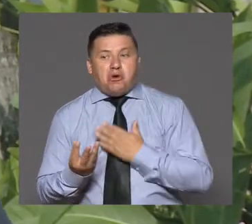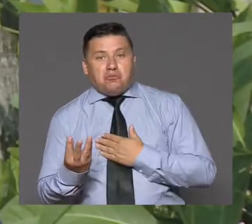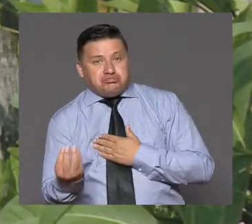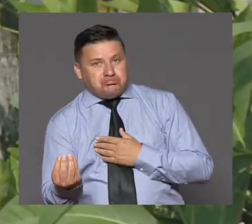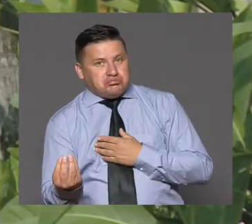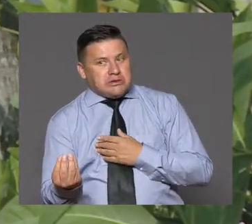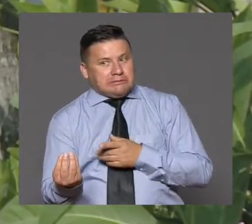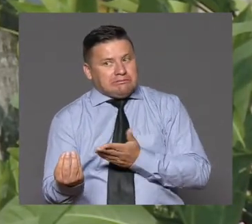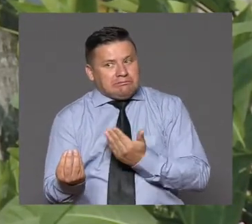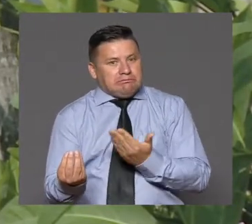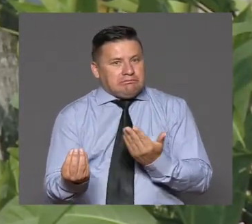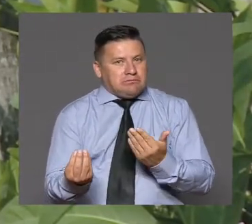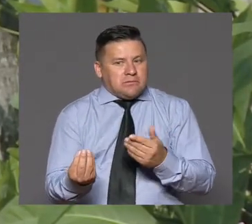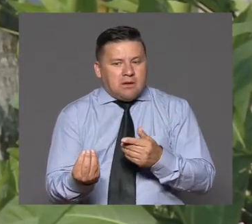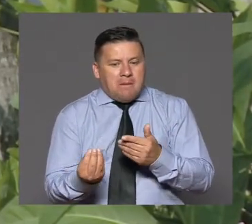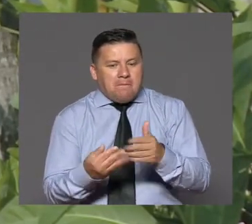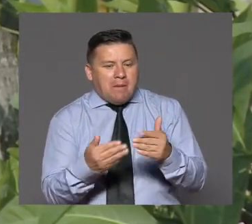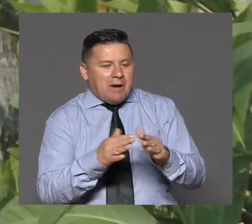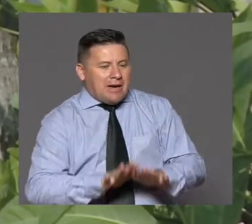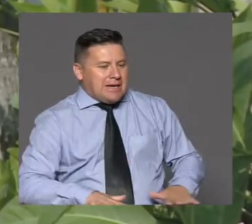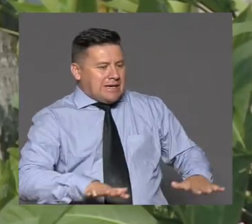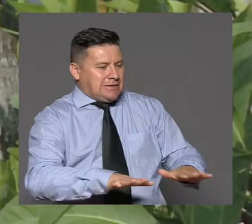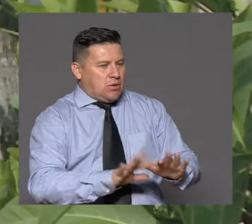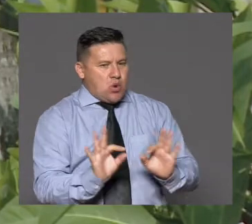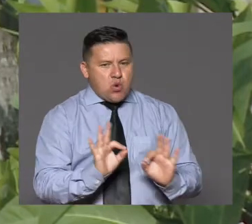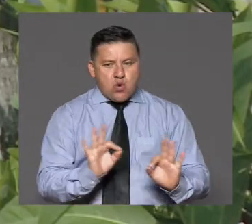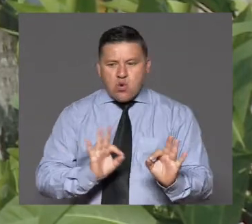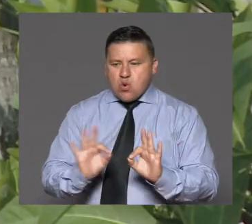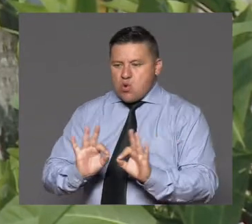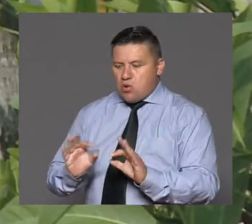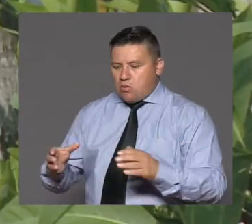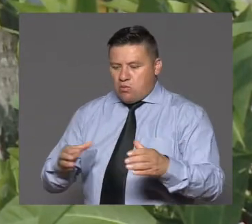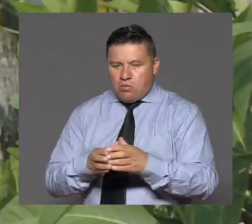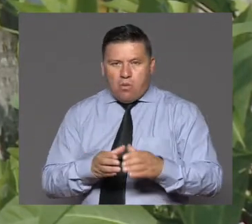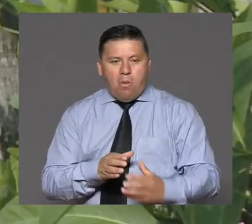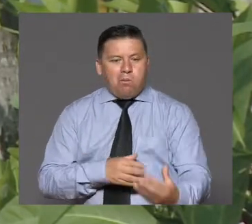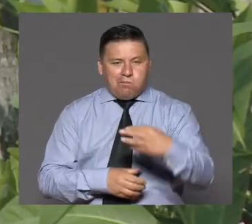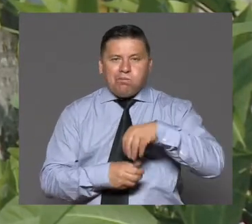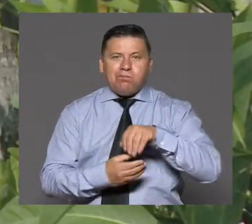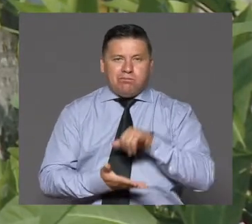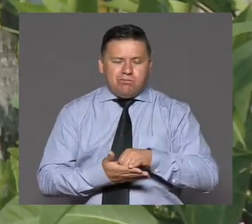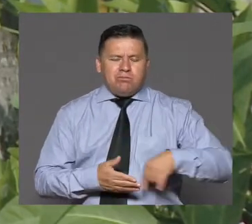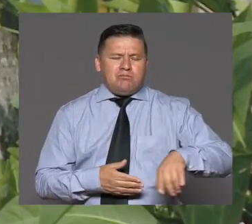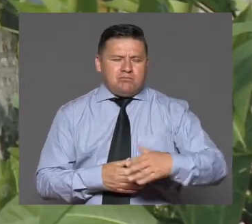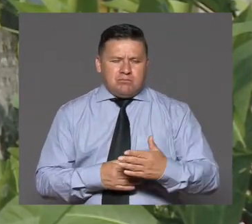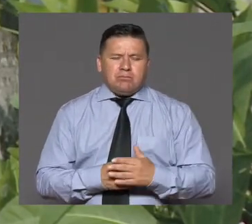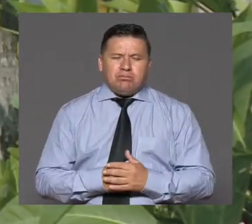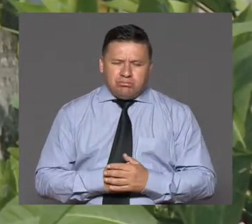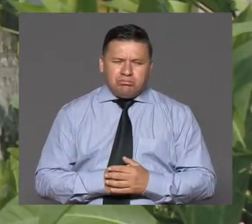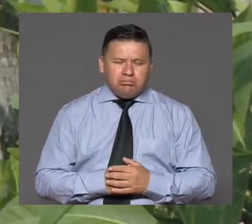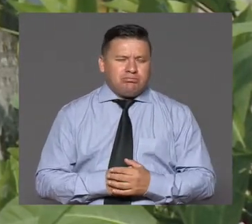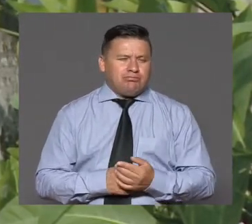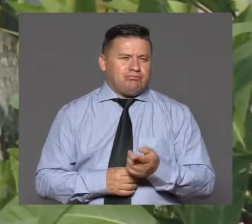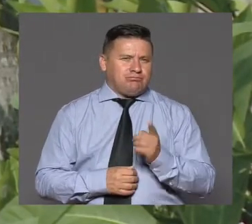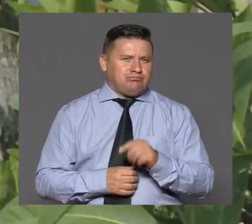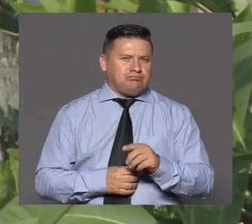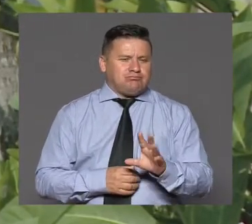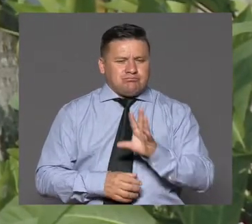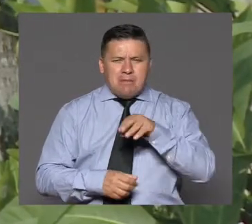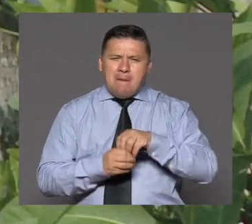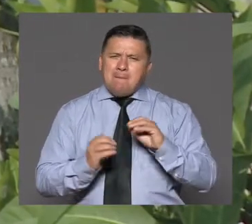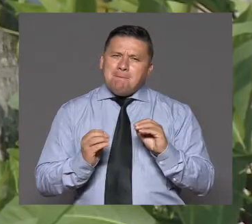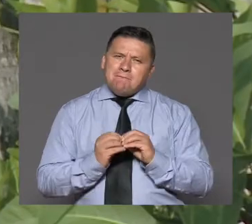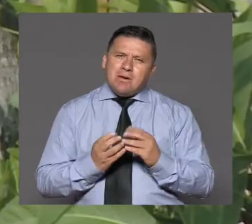También tenemos que generar espacios organizativos dentro de ellas, teniendo pues un vínculo